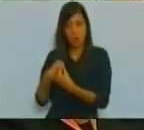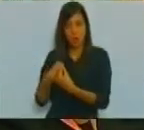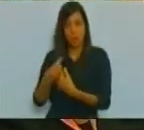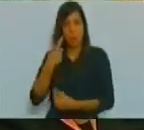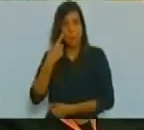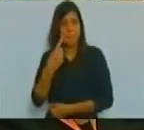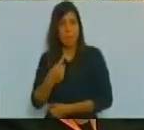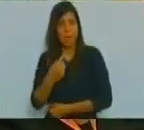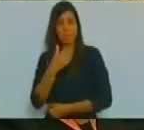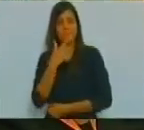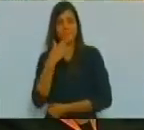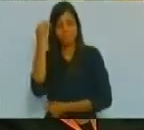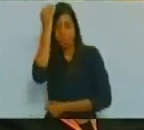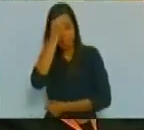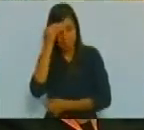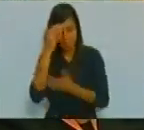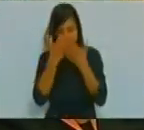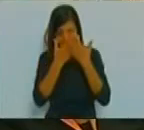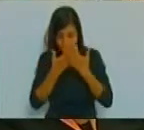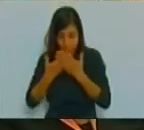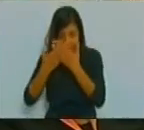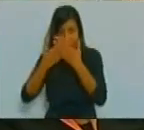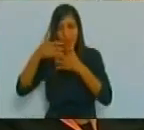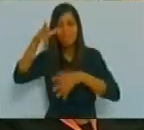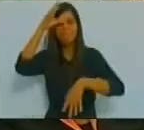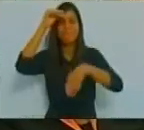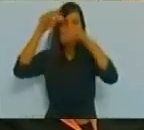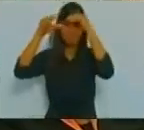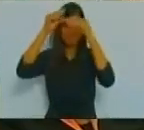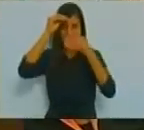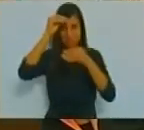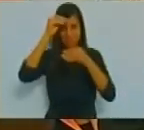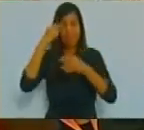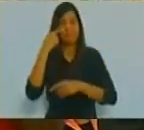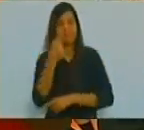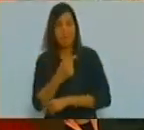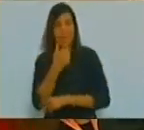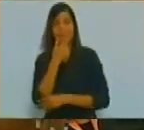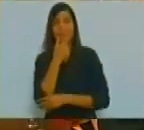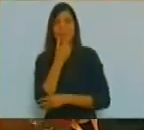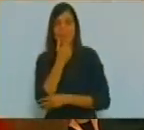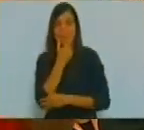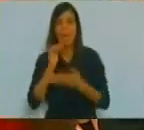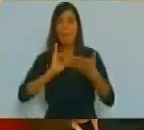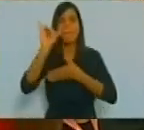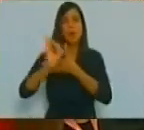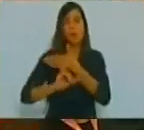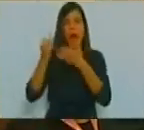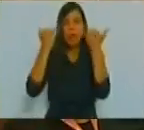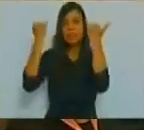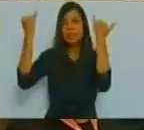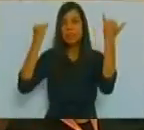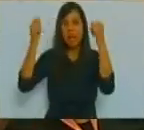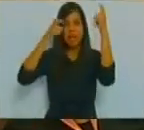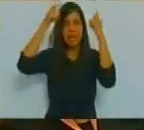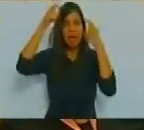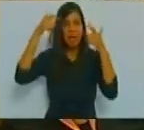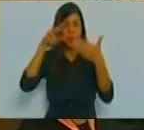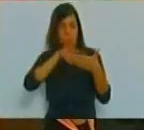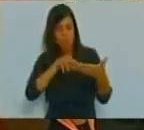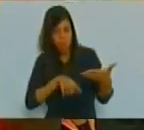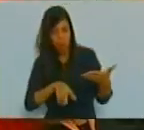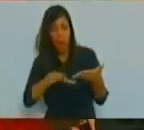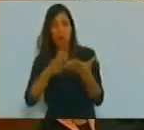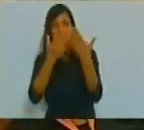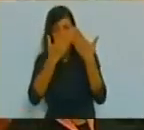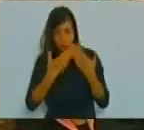estudiar y conocer los grandes programas las grandes políticas y